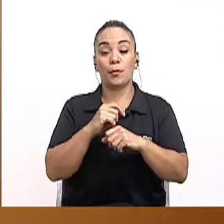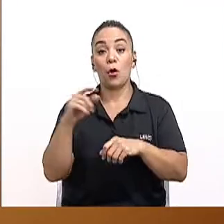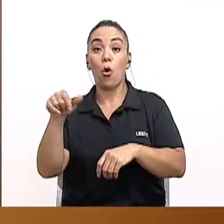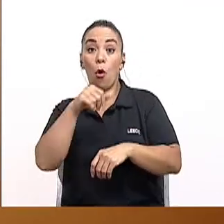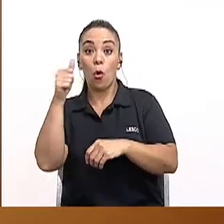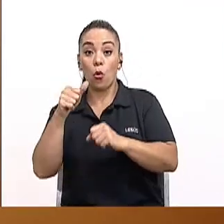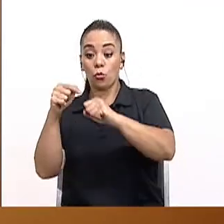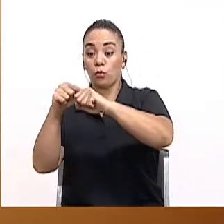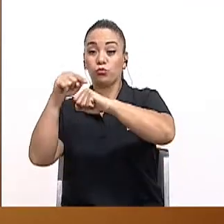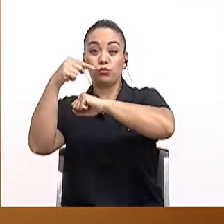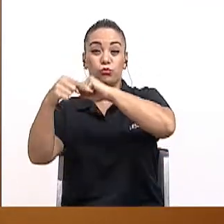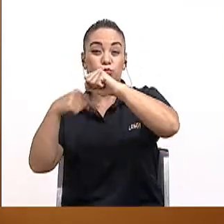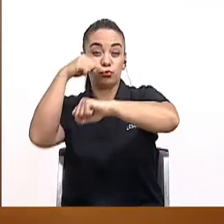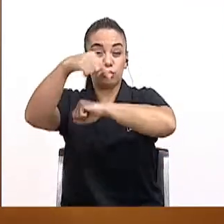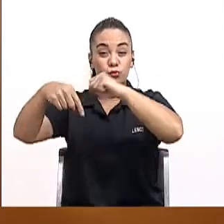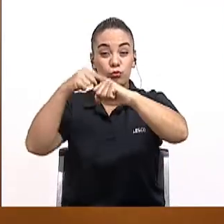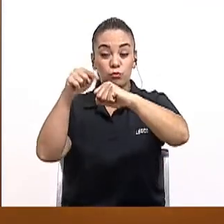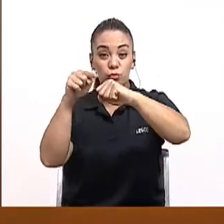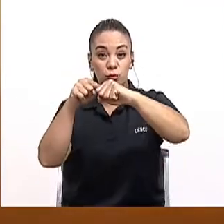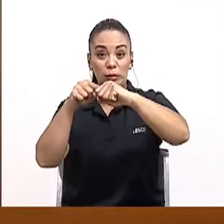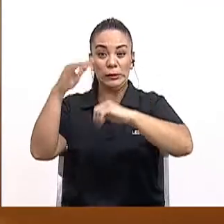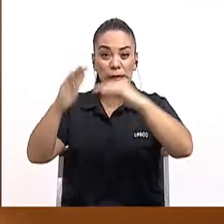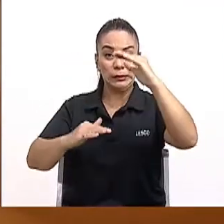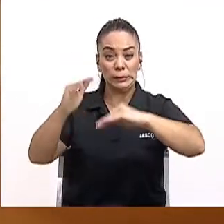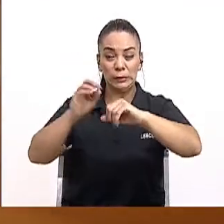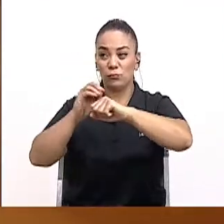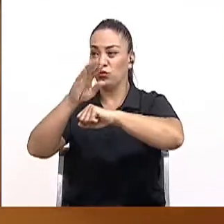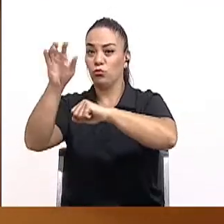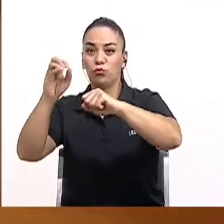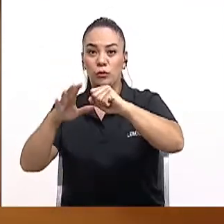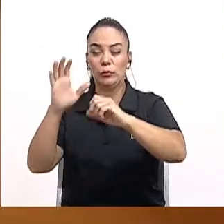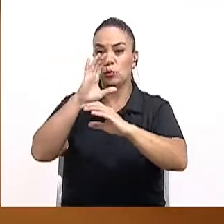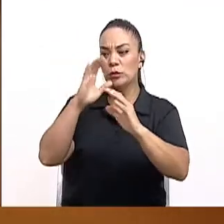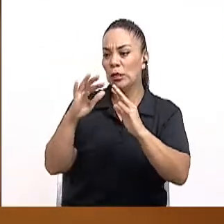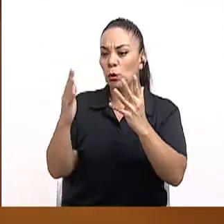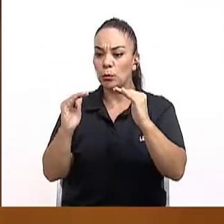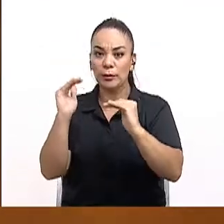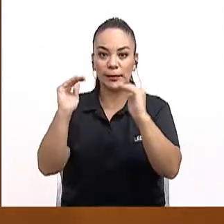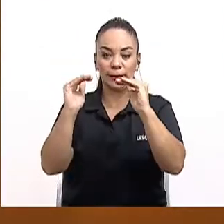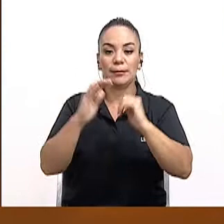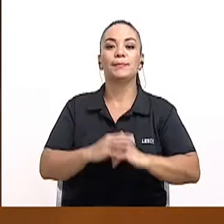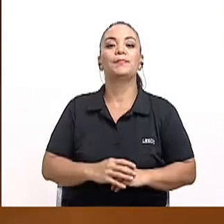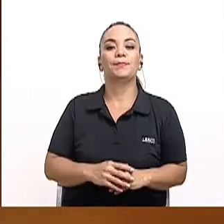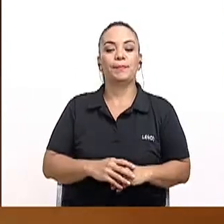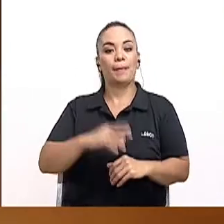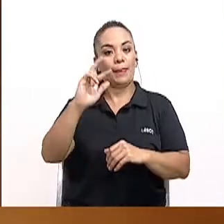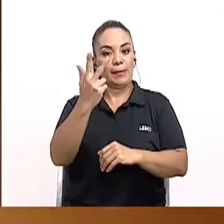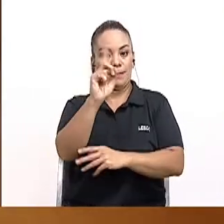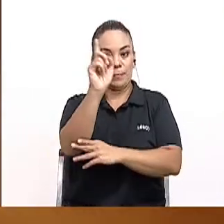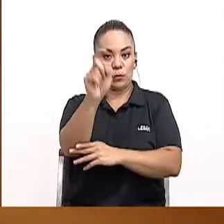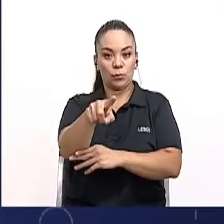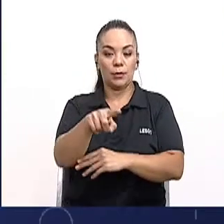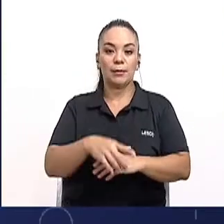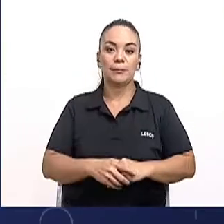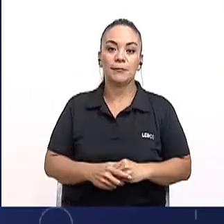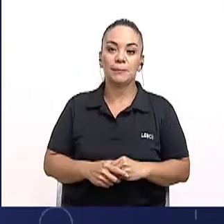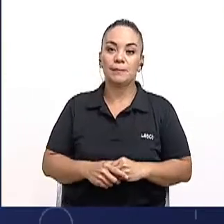puede emitir radiaciones. Muy bien, que busca la estabilidad. Continuamos con la tercera pregunta.